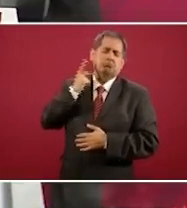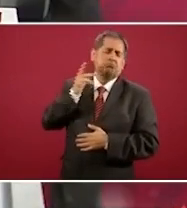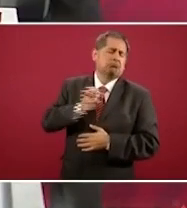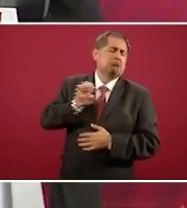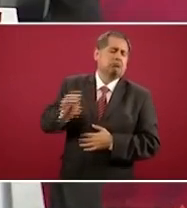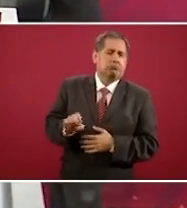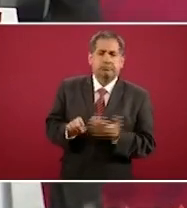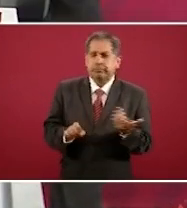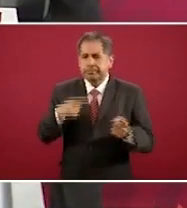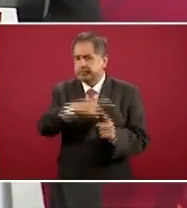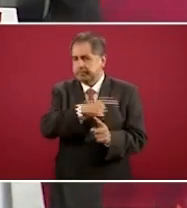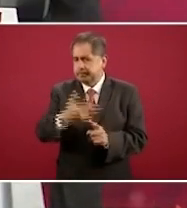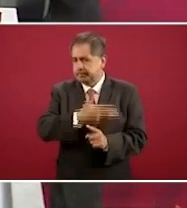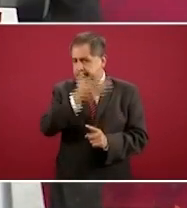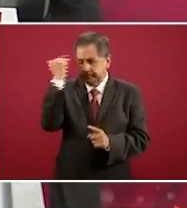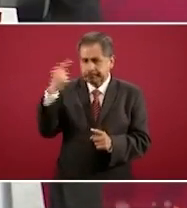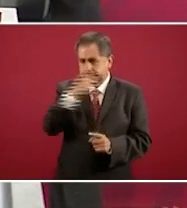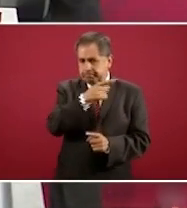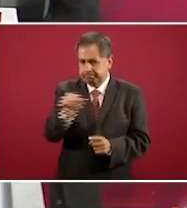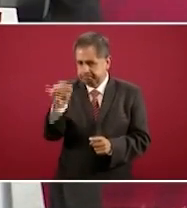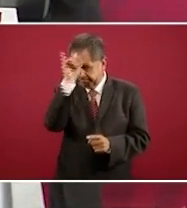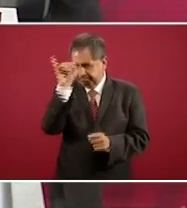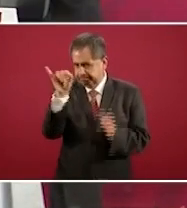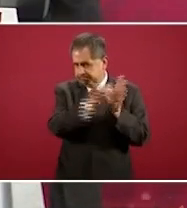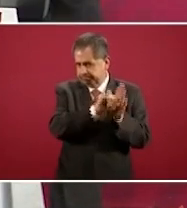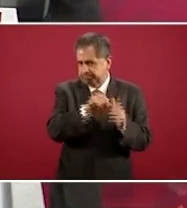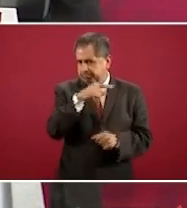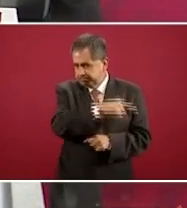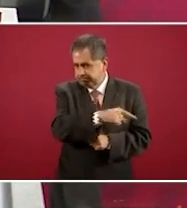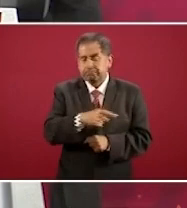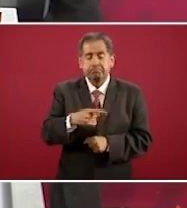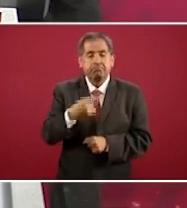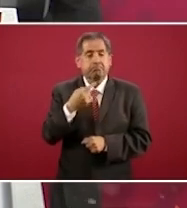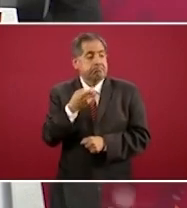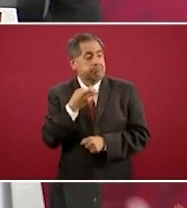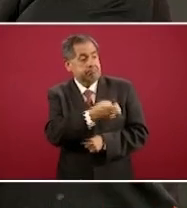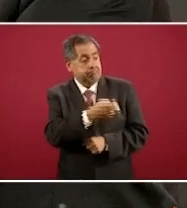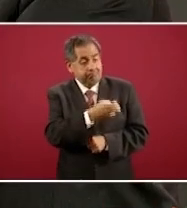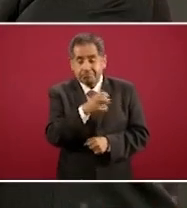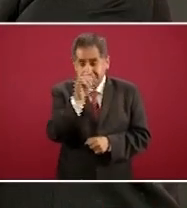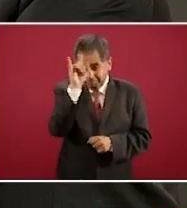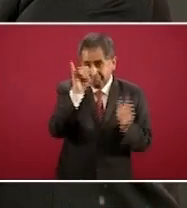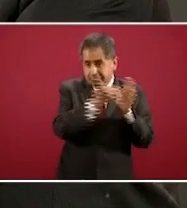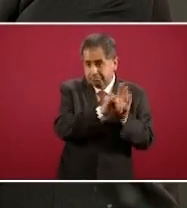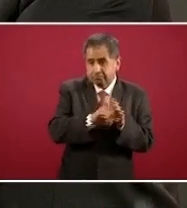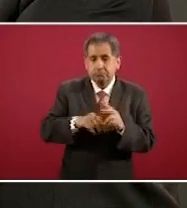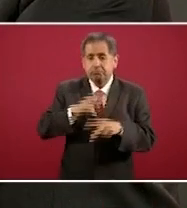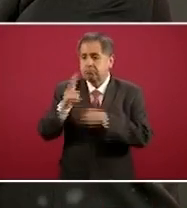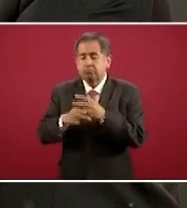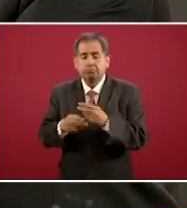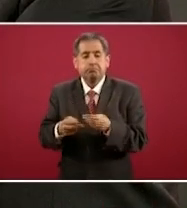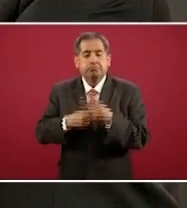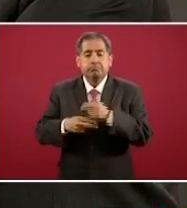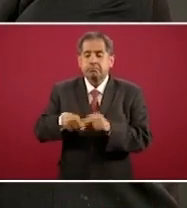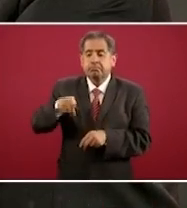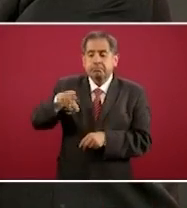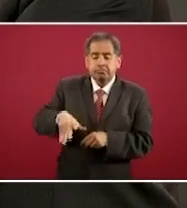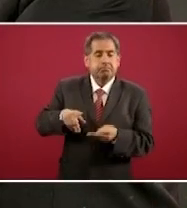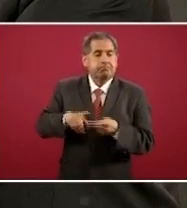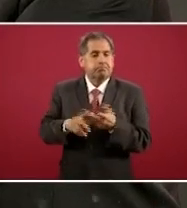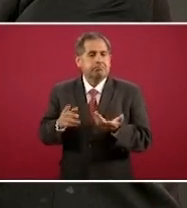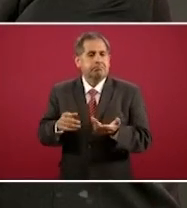política. No sabe el imbécil que de su ignorancia política nace la prostituta, el